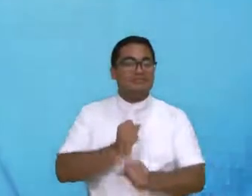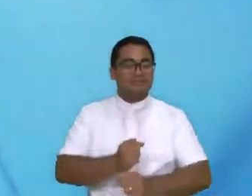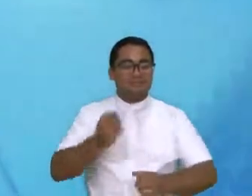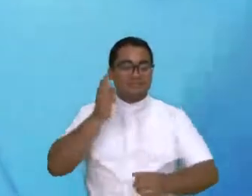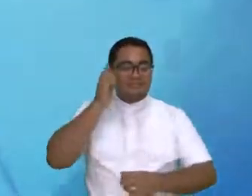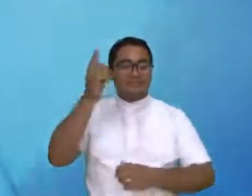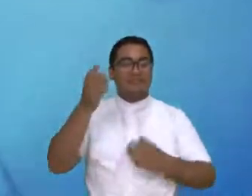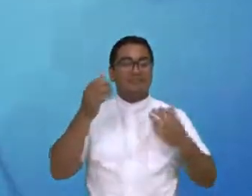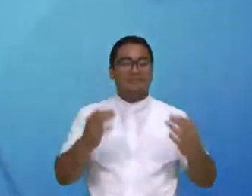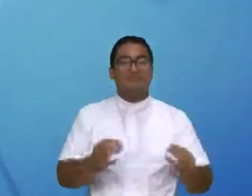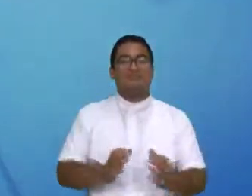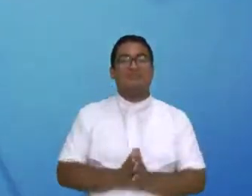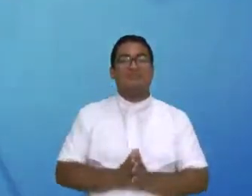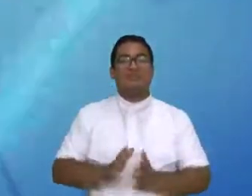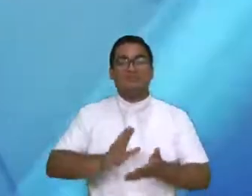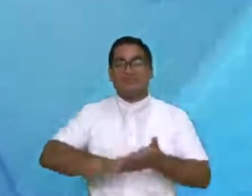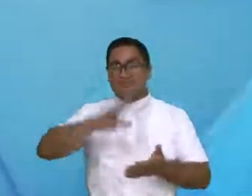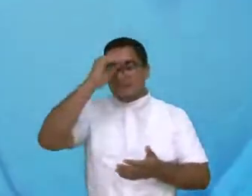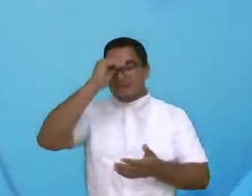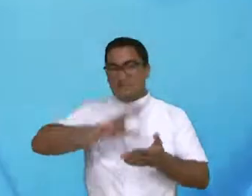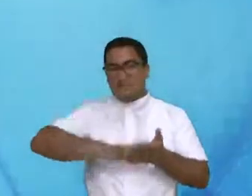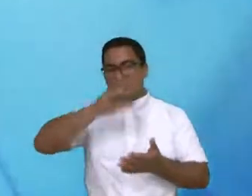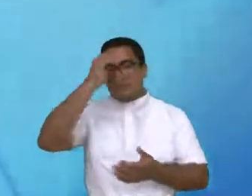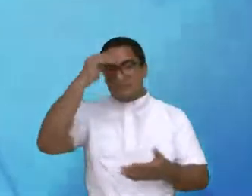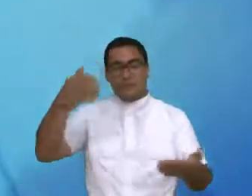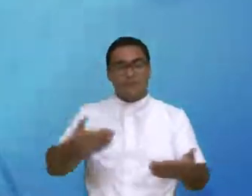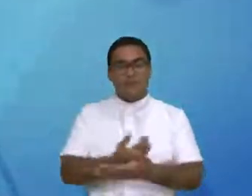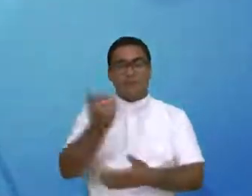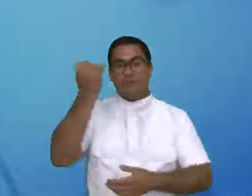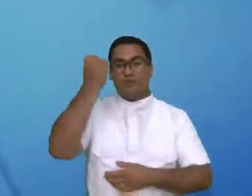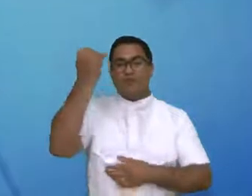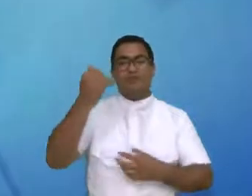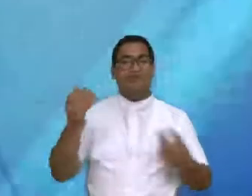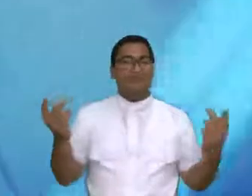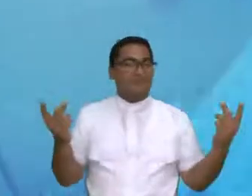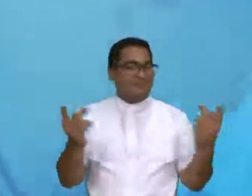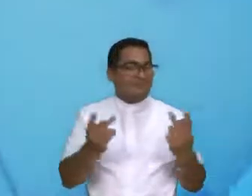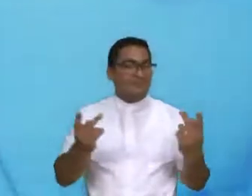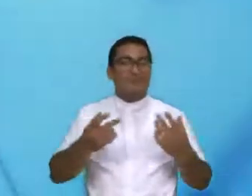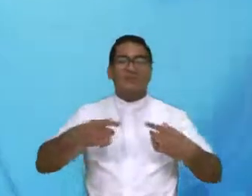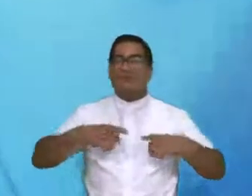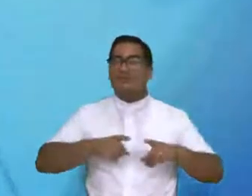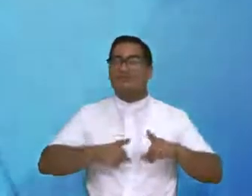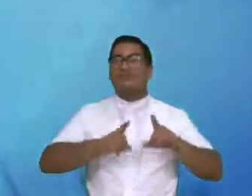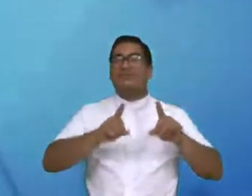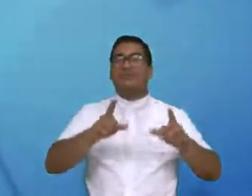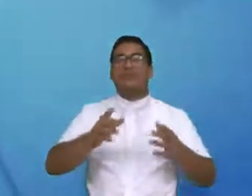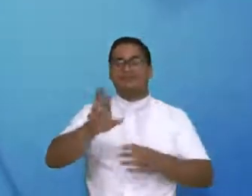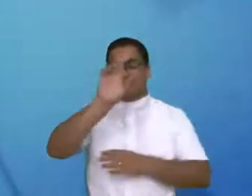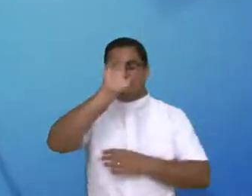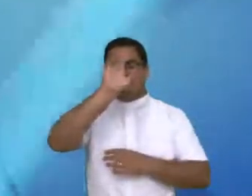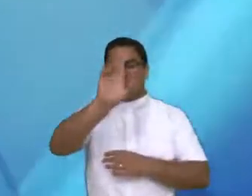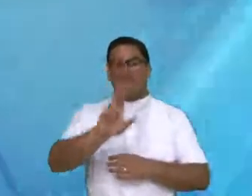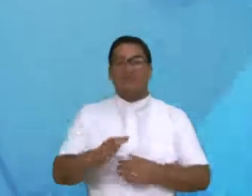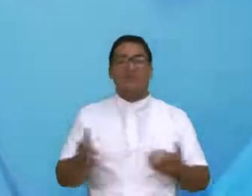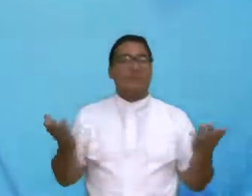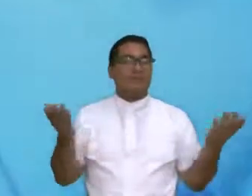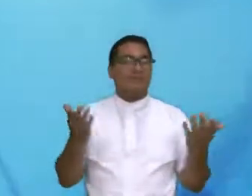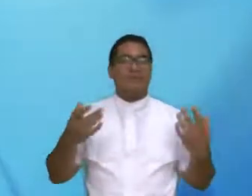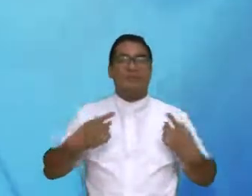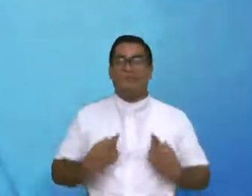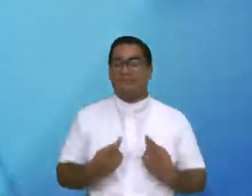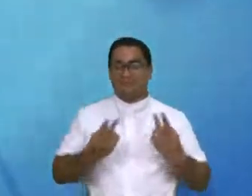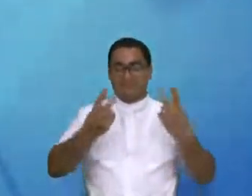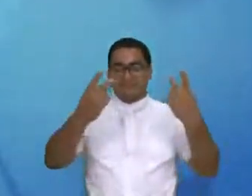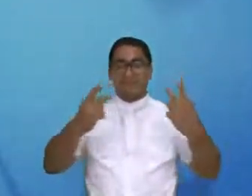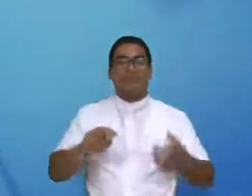prosperando, aprendiendo, emprendiendo y a vivir con dignidad y respeto, a vivir con